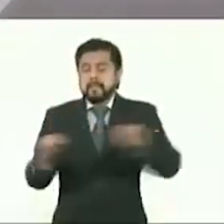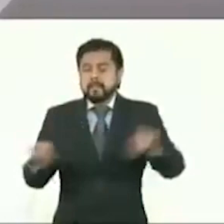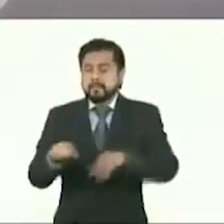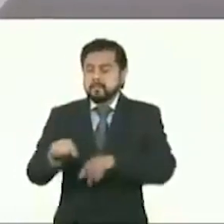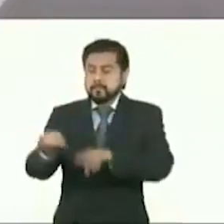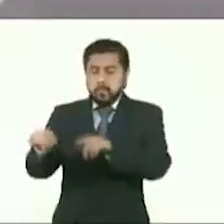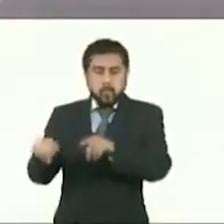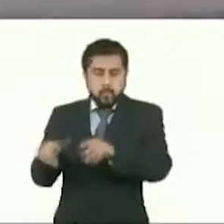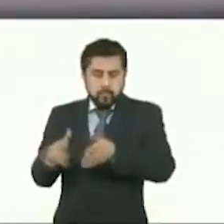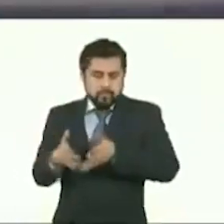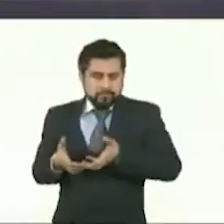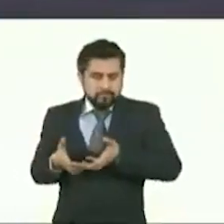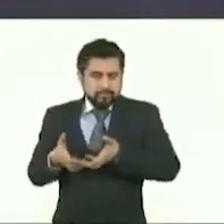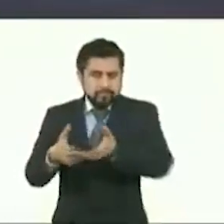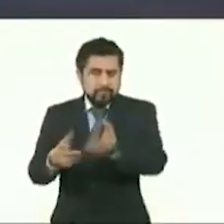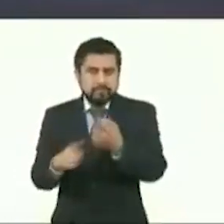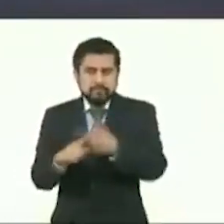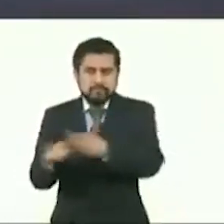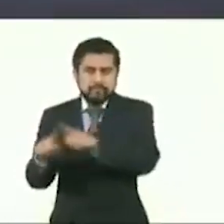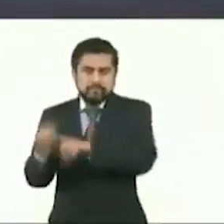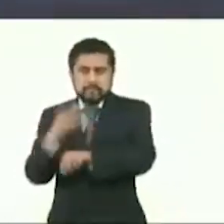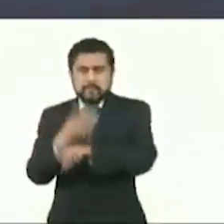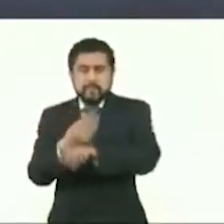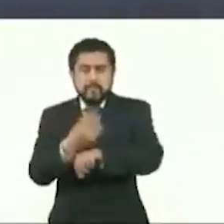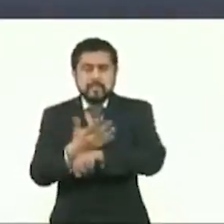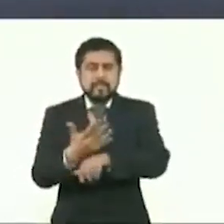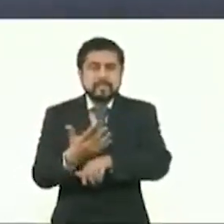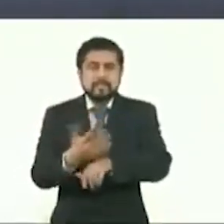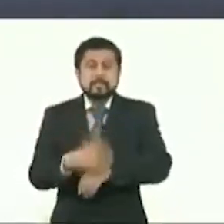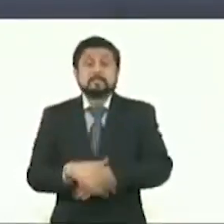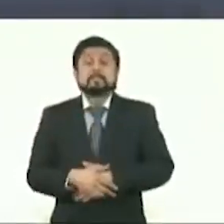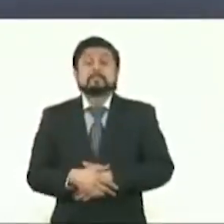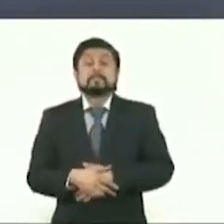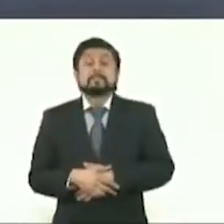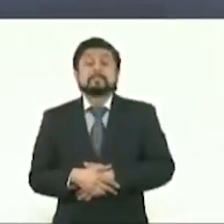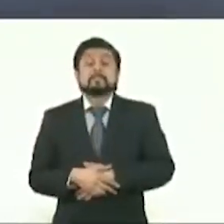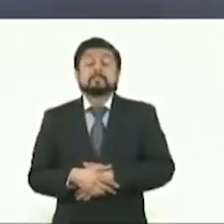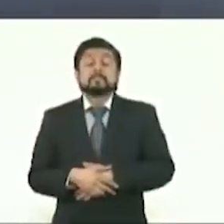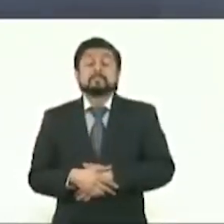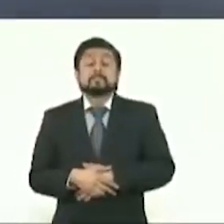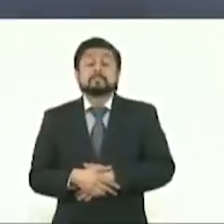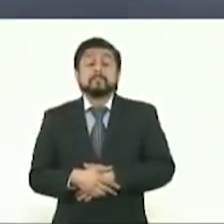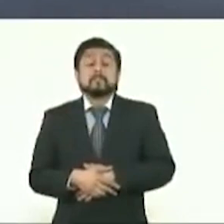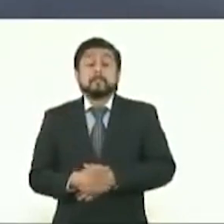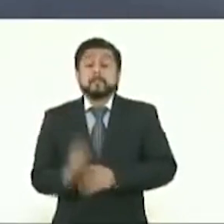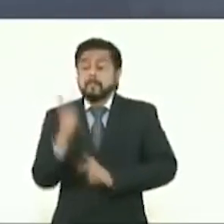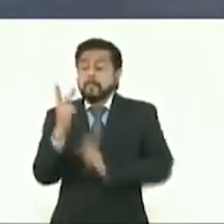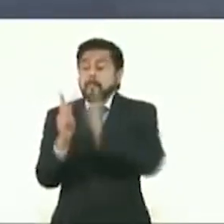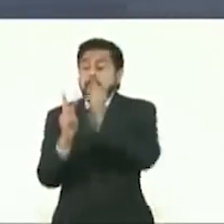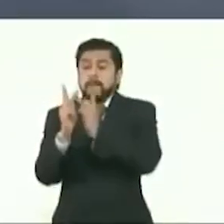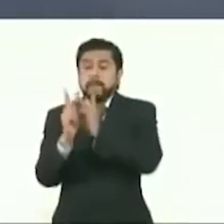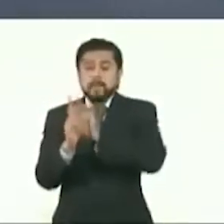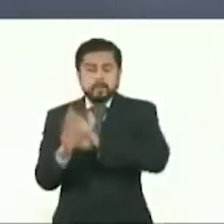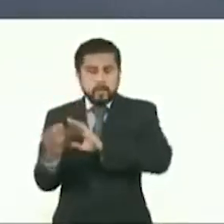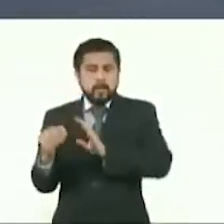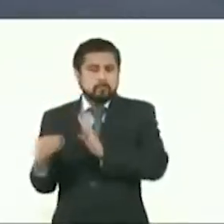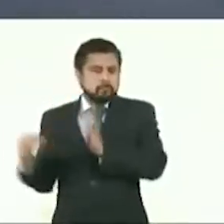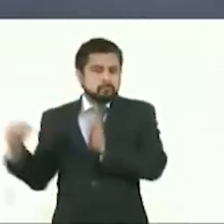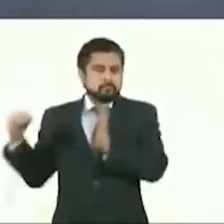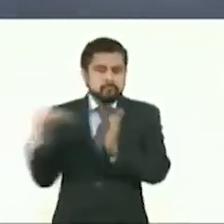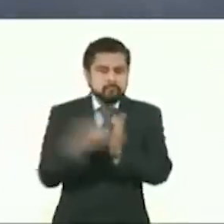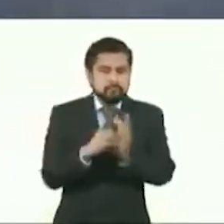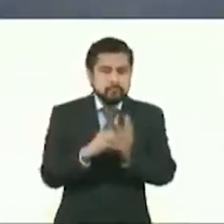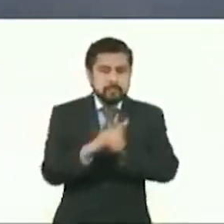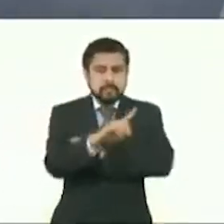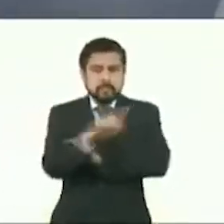de la Bicicleta se llevará a cabo el Festival de la Bicicleta de la Ciudad de México del 3 al 5 de junio,